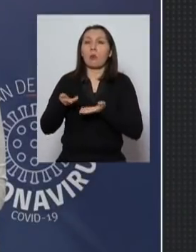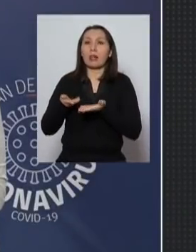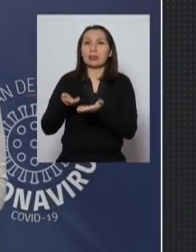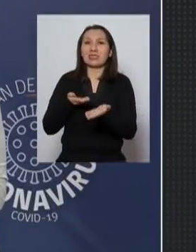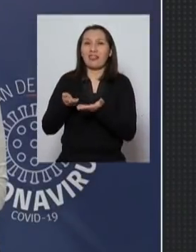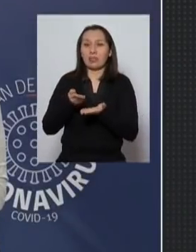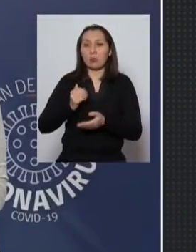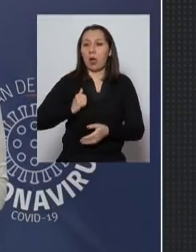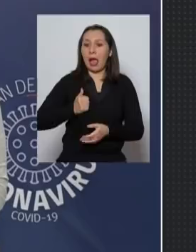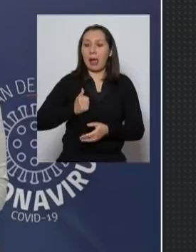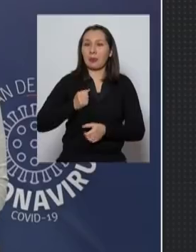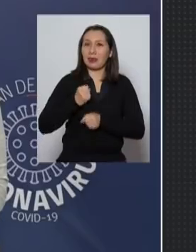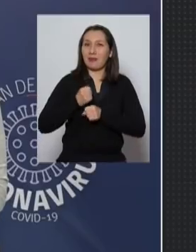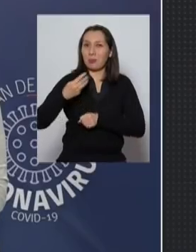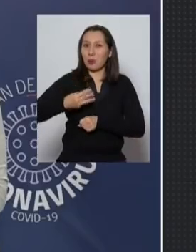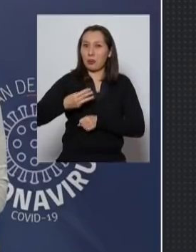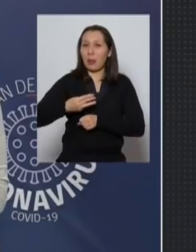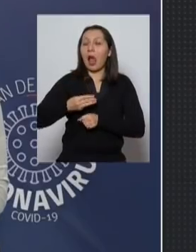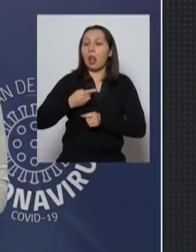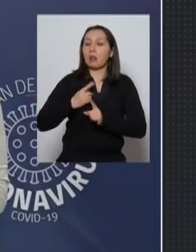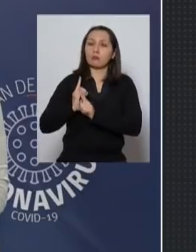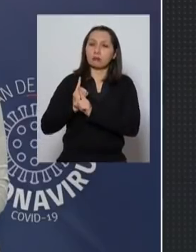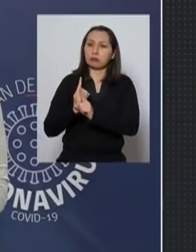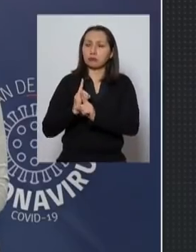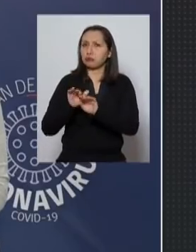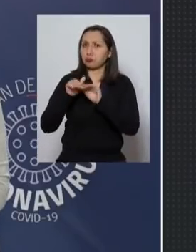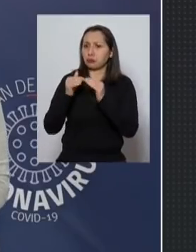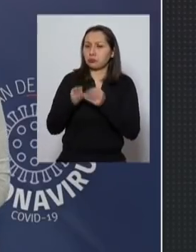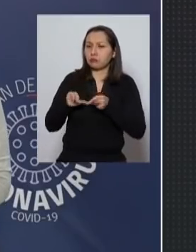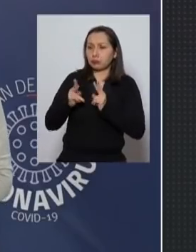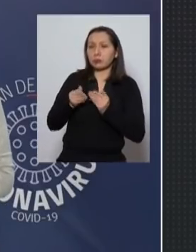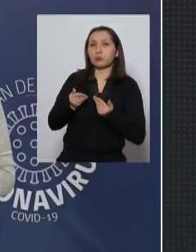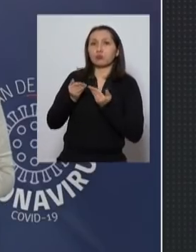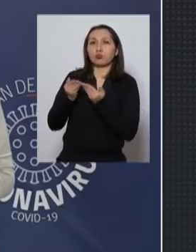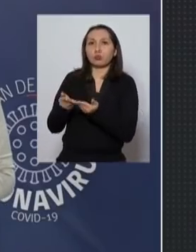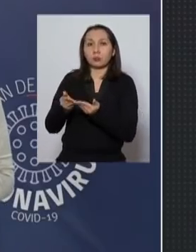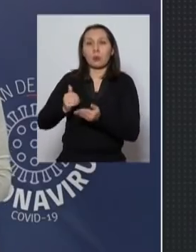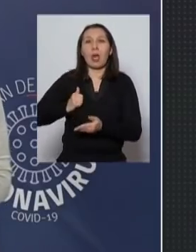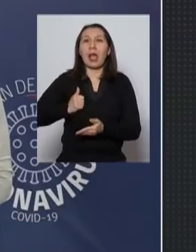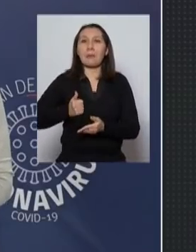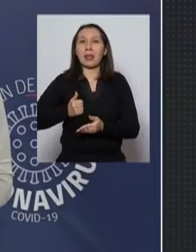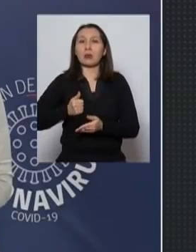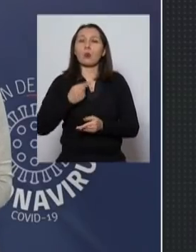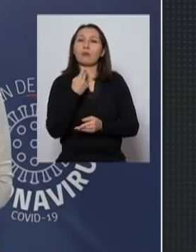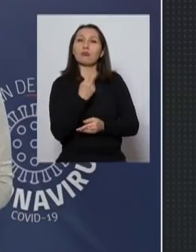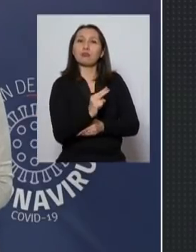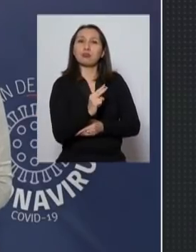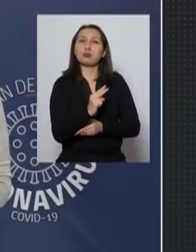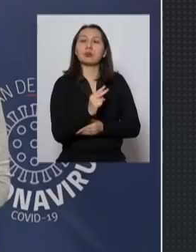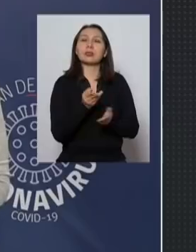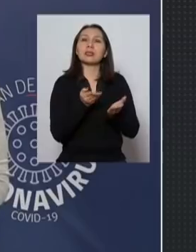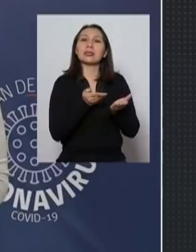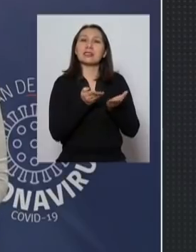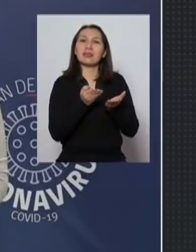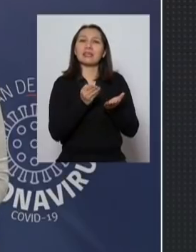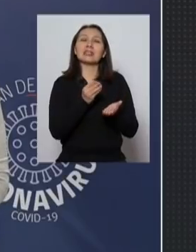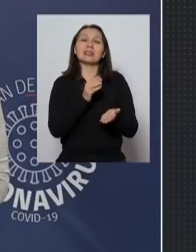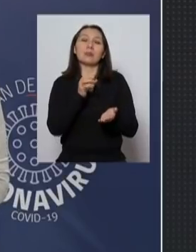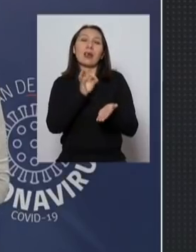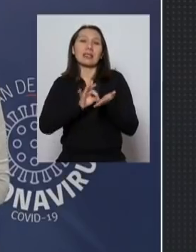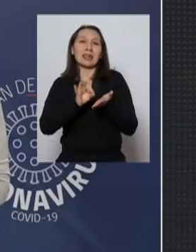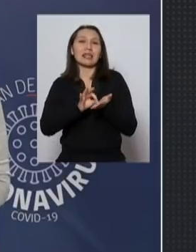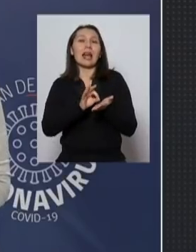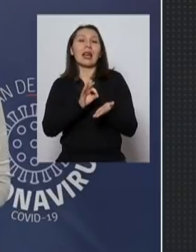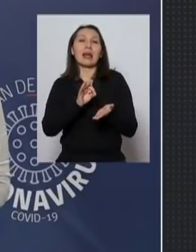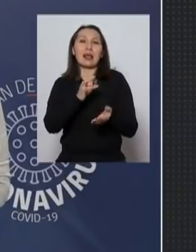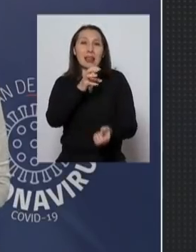servicio inspectores municipales con todas las potestades propias de los inspectores de los Seremi, de